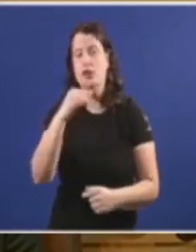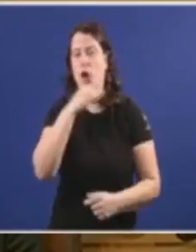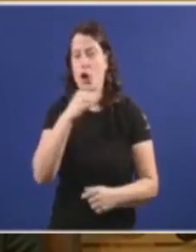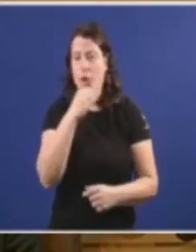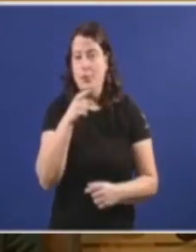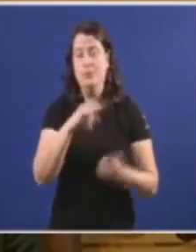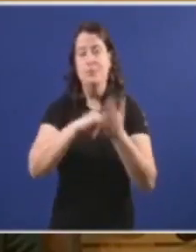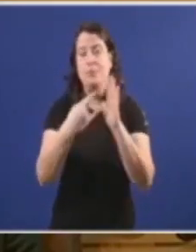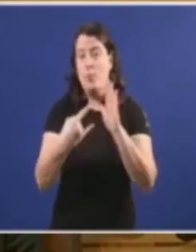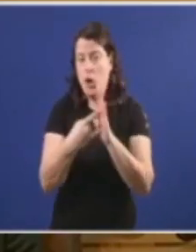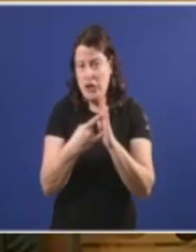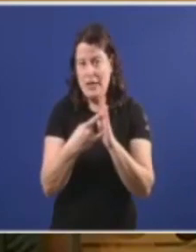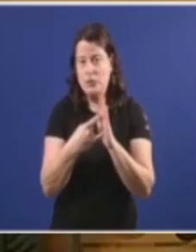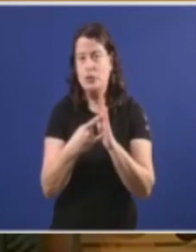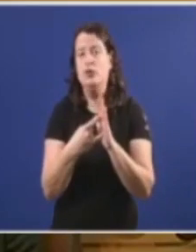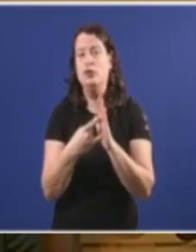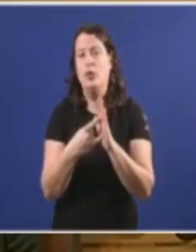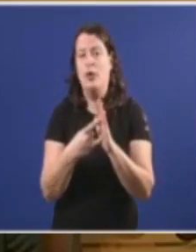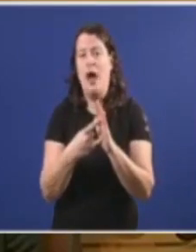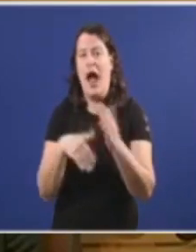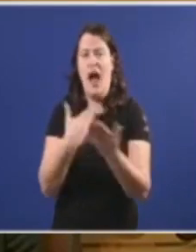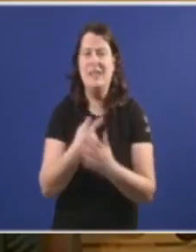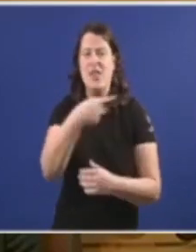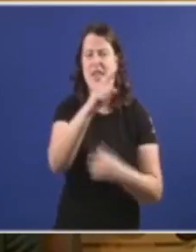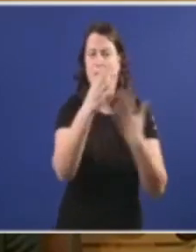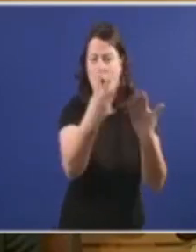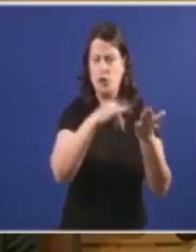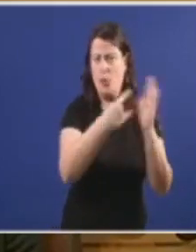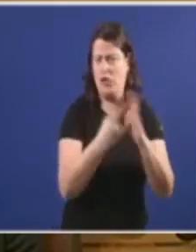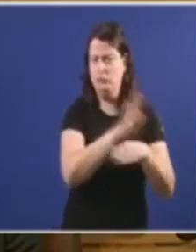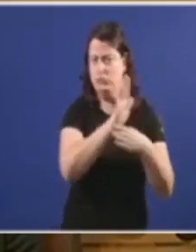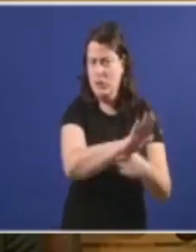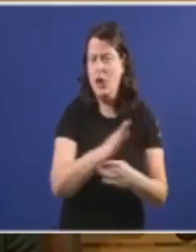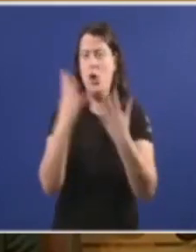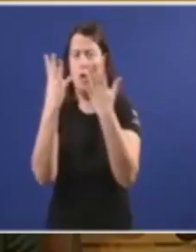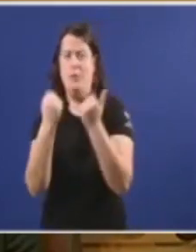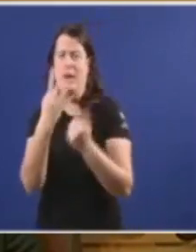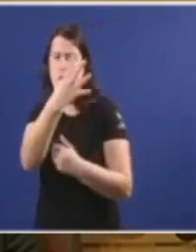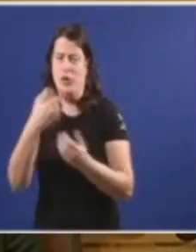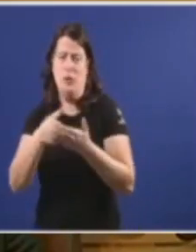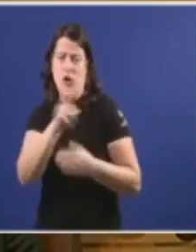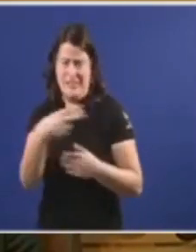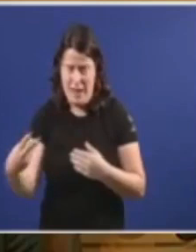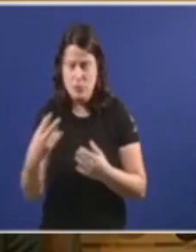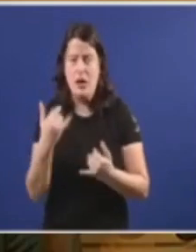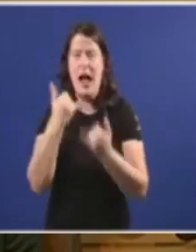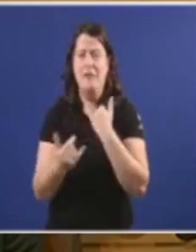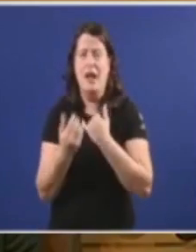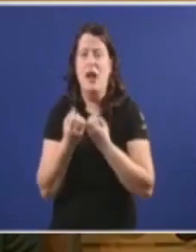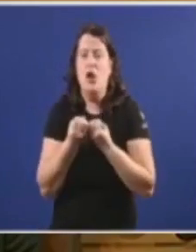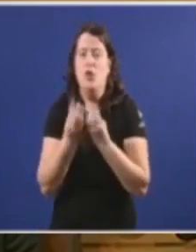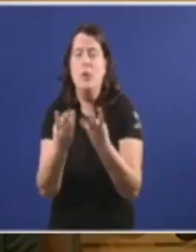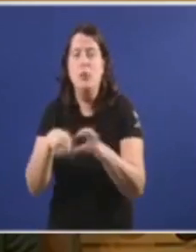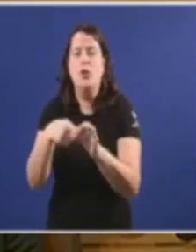os proxectos multiplícanse até 108 por importe de 9.400 millóns e iso sí, xa non dan cifras de